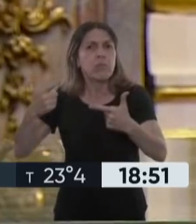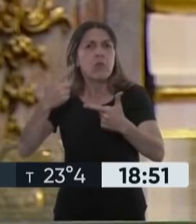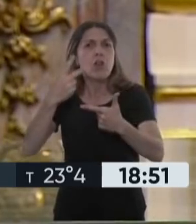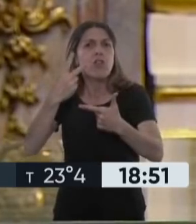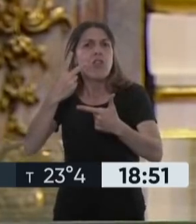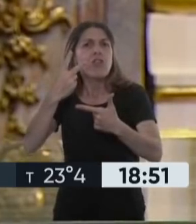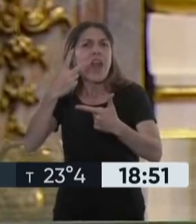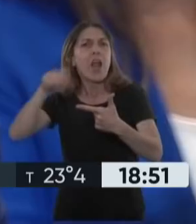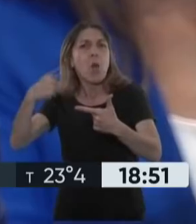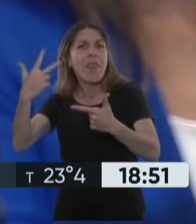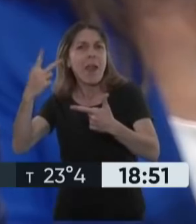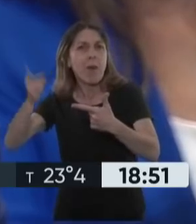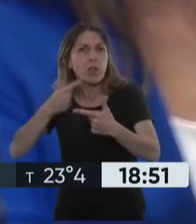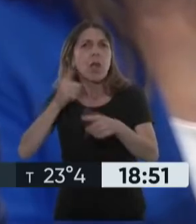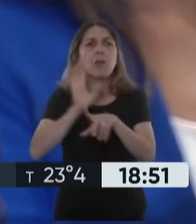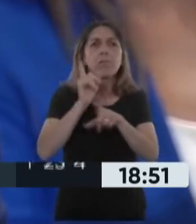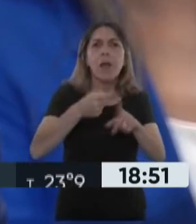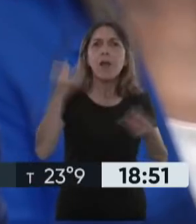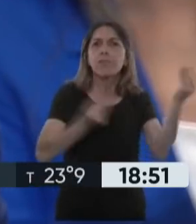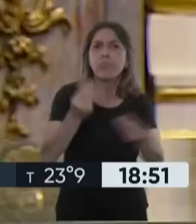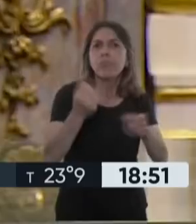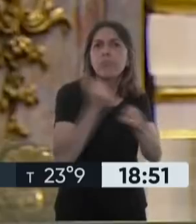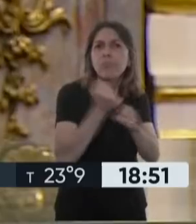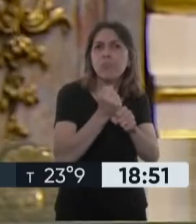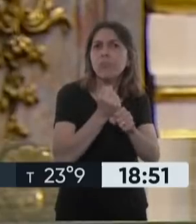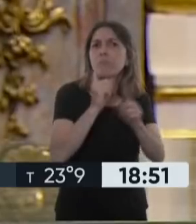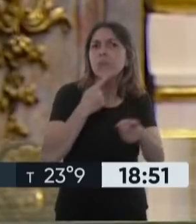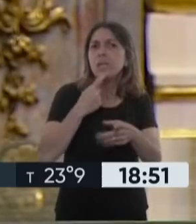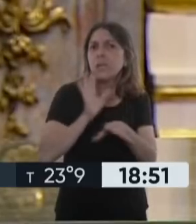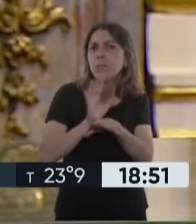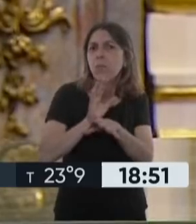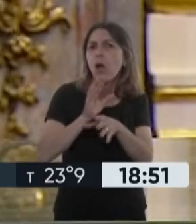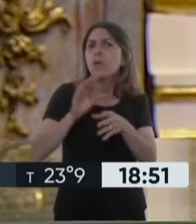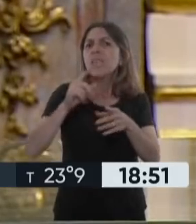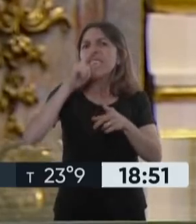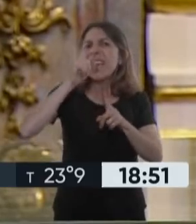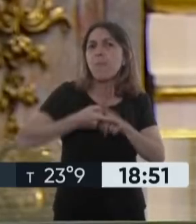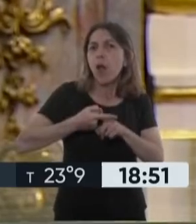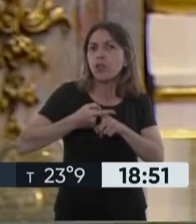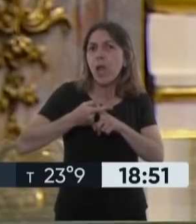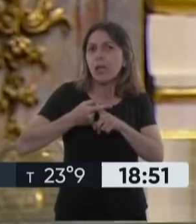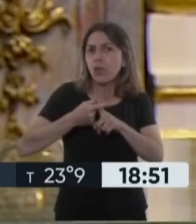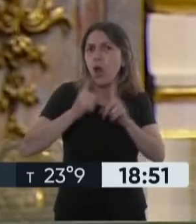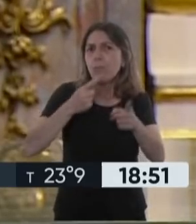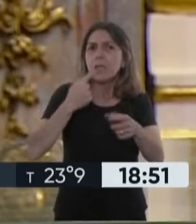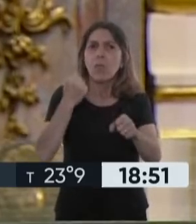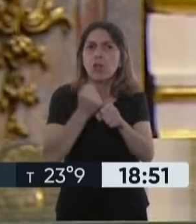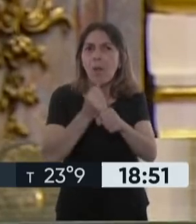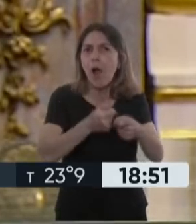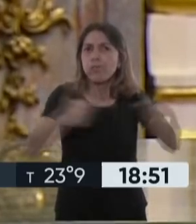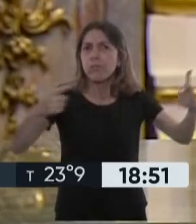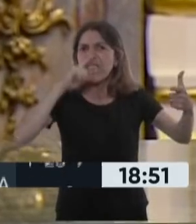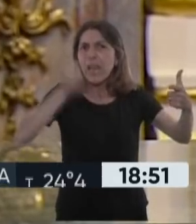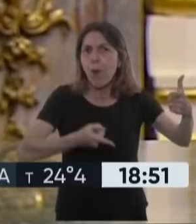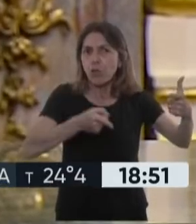de forma significativa, con la tasa de desempleo descendiendo al 7% al mismo tiempo que aumentaba la tasa de actividad.